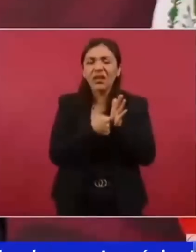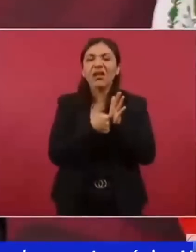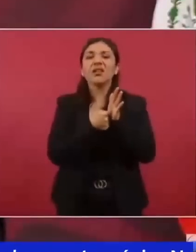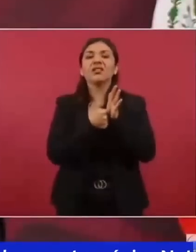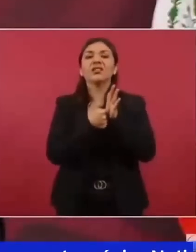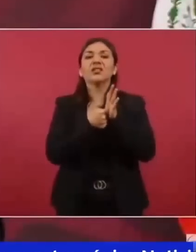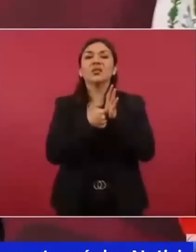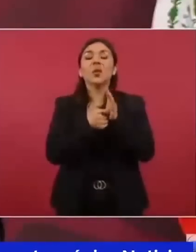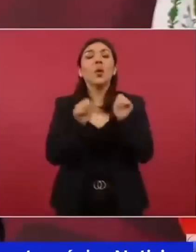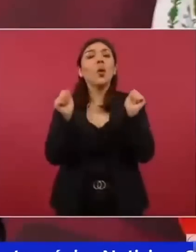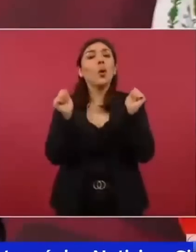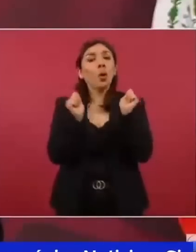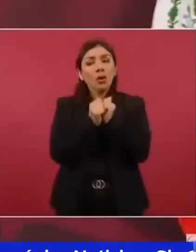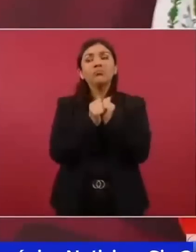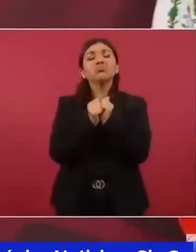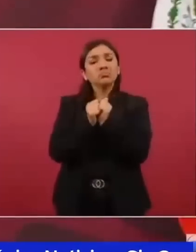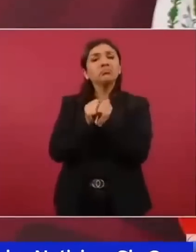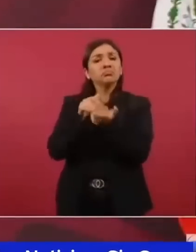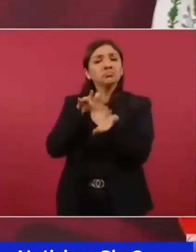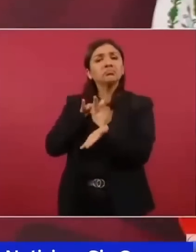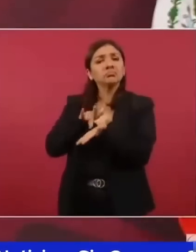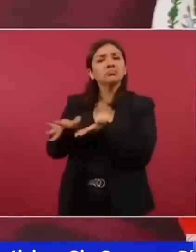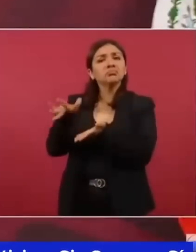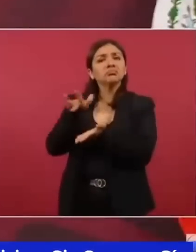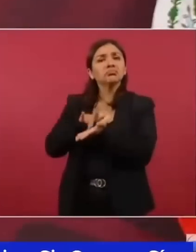con el apoyo,